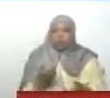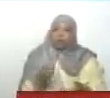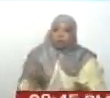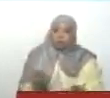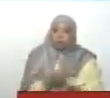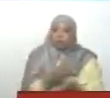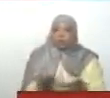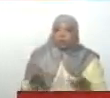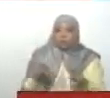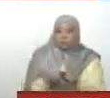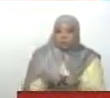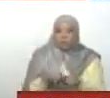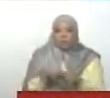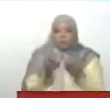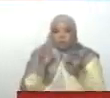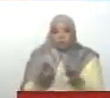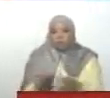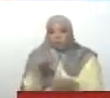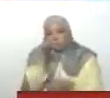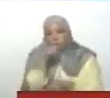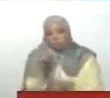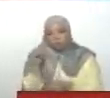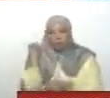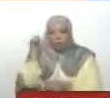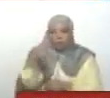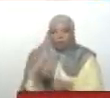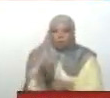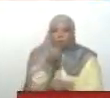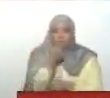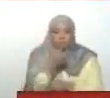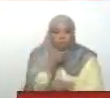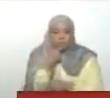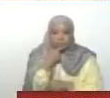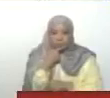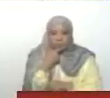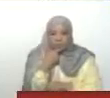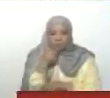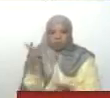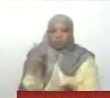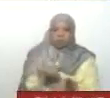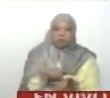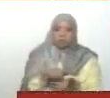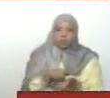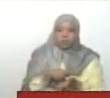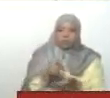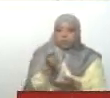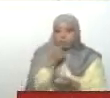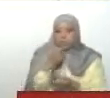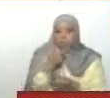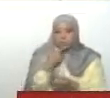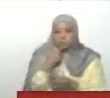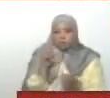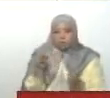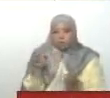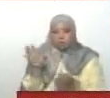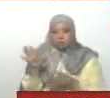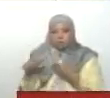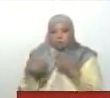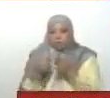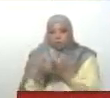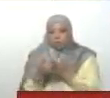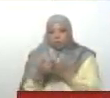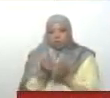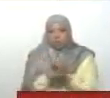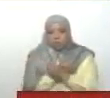solista. Bueno, total que son tantos los años en Voces Risueñas que este es mi agrupación del alma y la